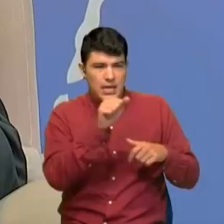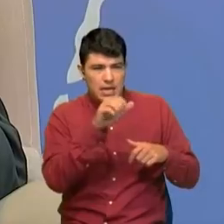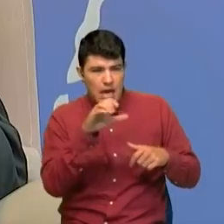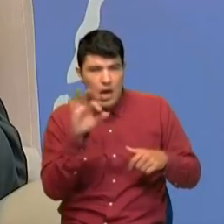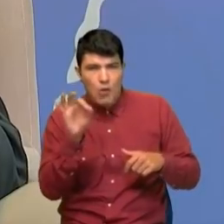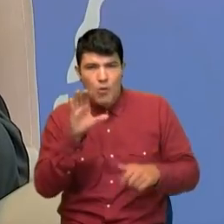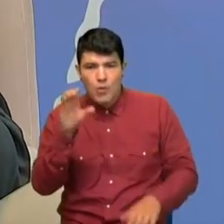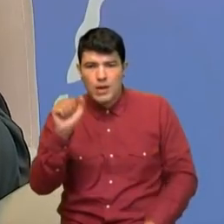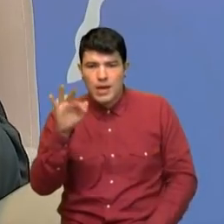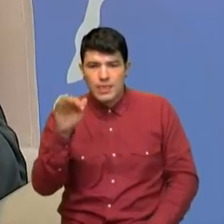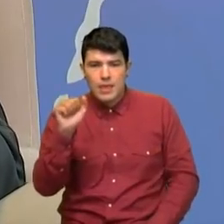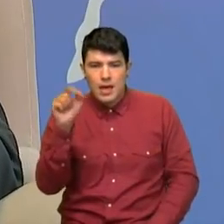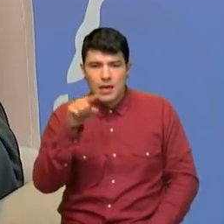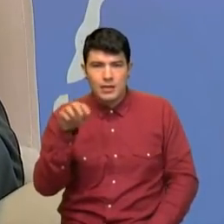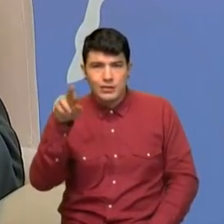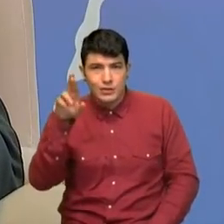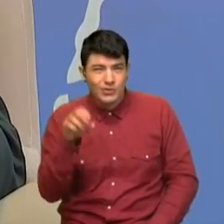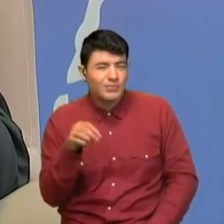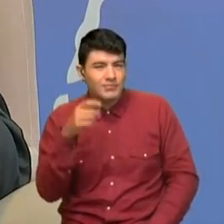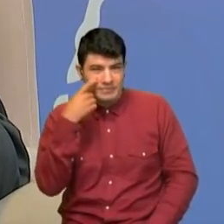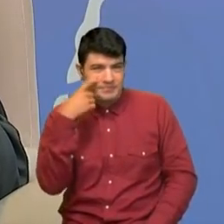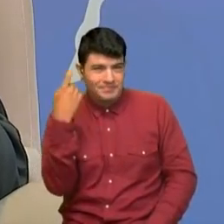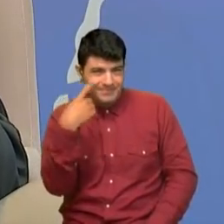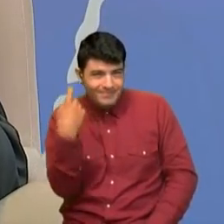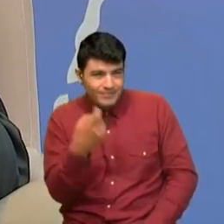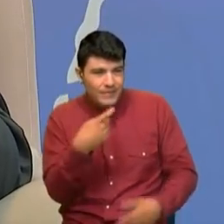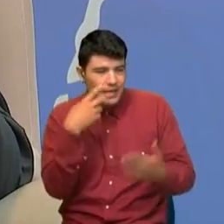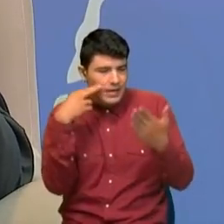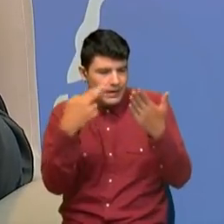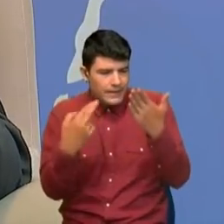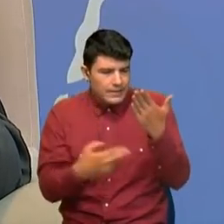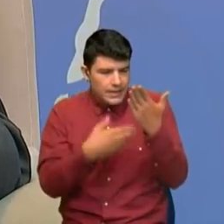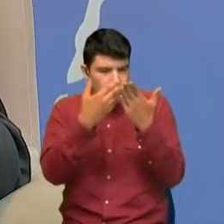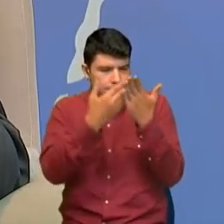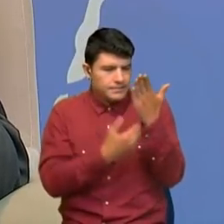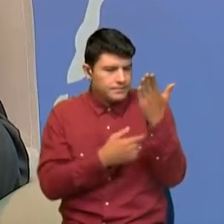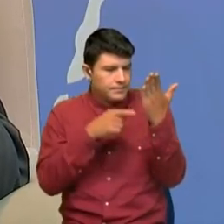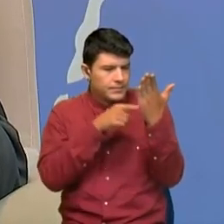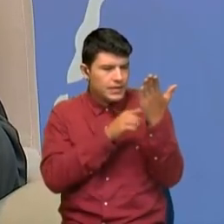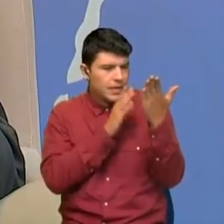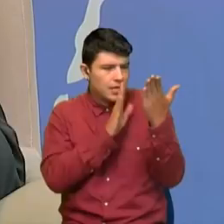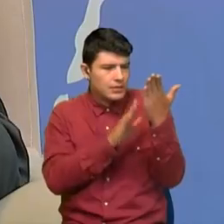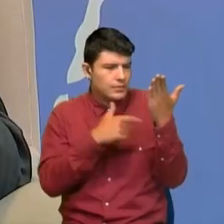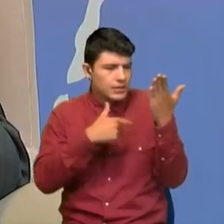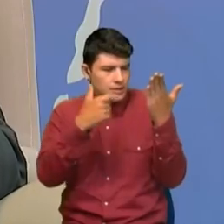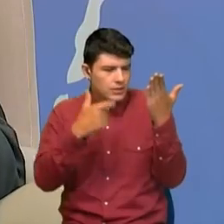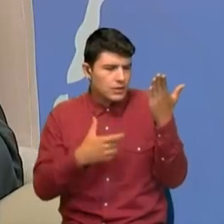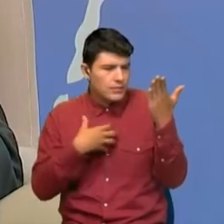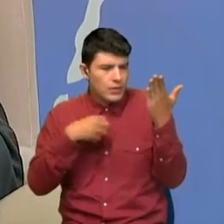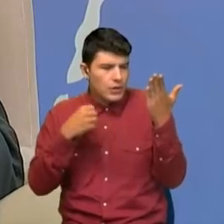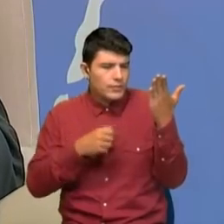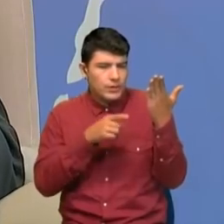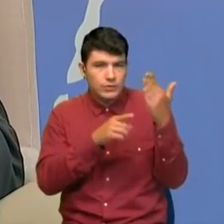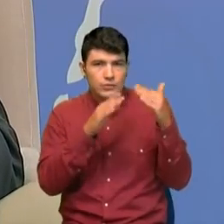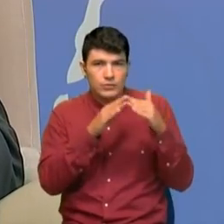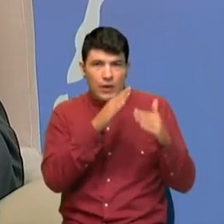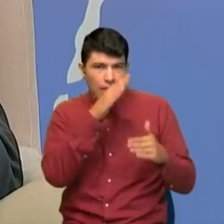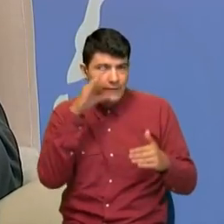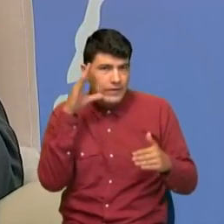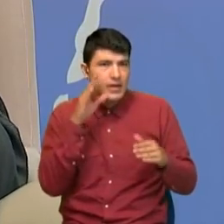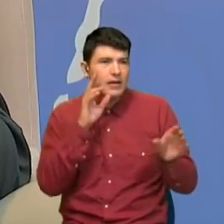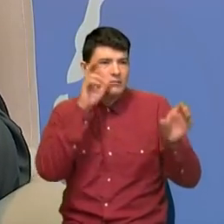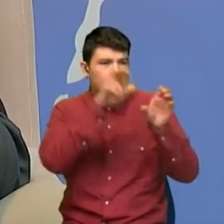tal, revisar bien los títulos, las adjudicaciones que se han presentado en la Oficina de Registro de